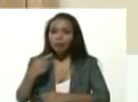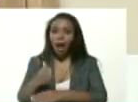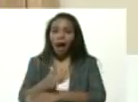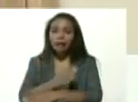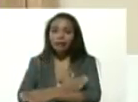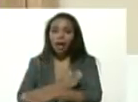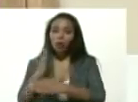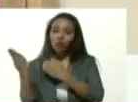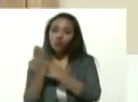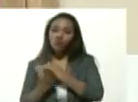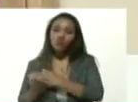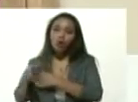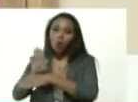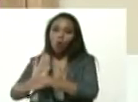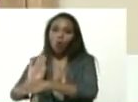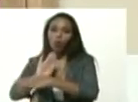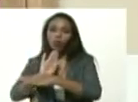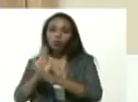y curativos.